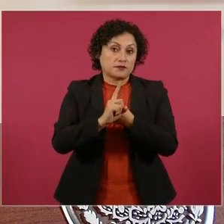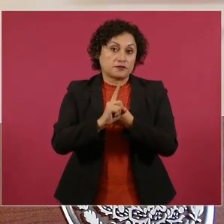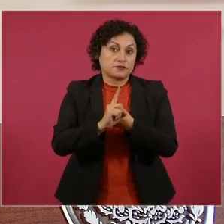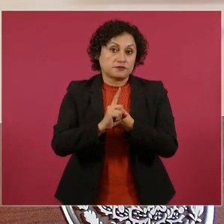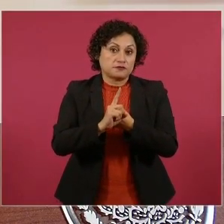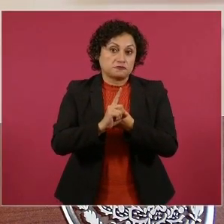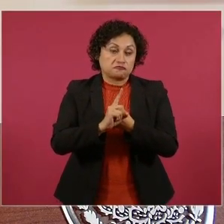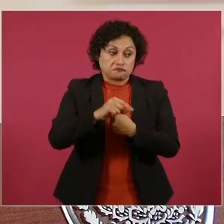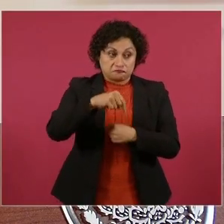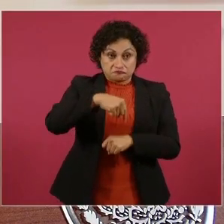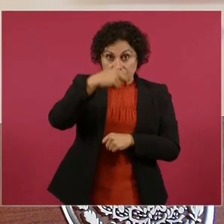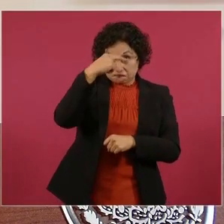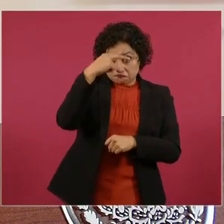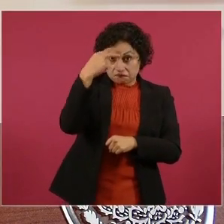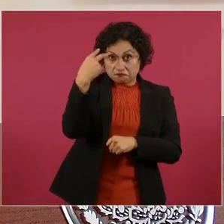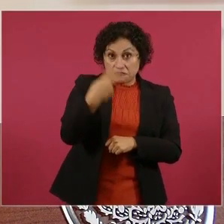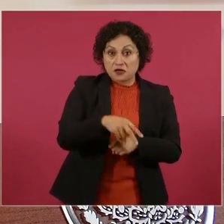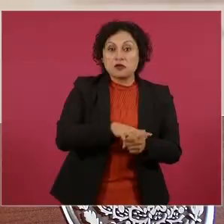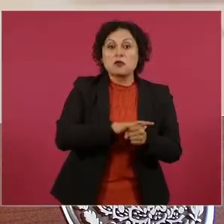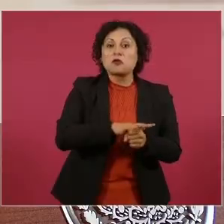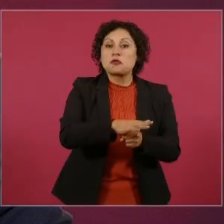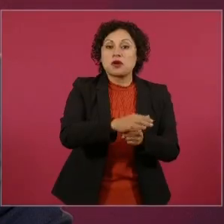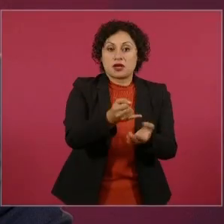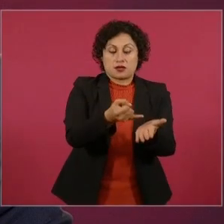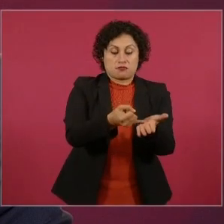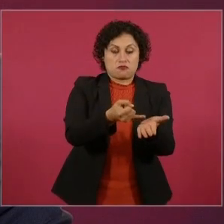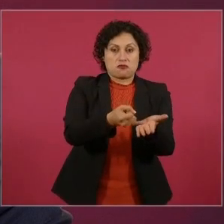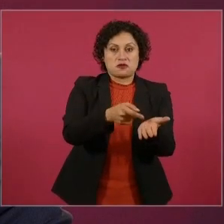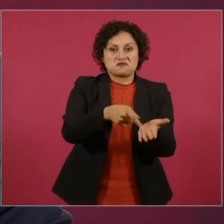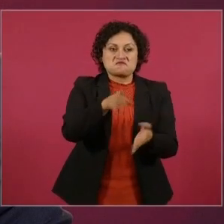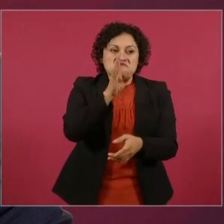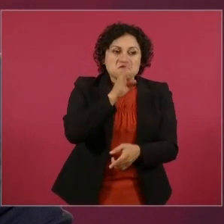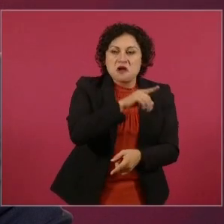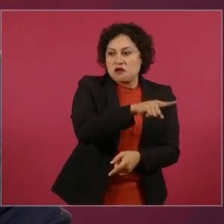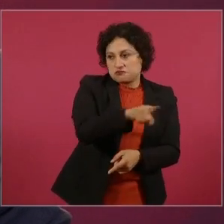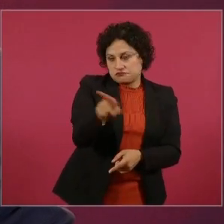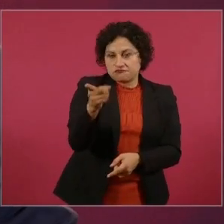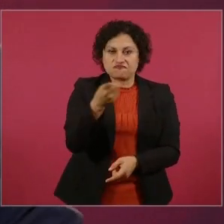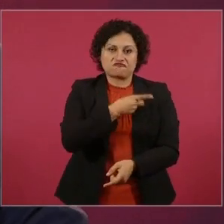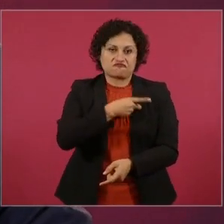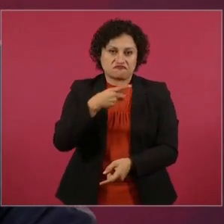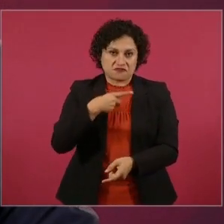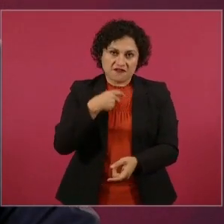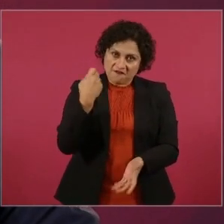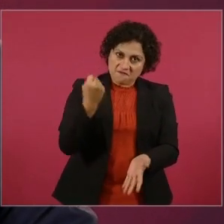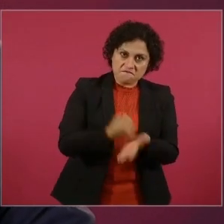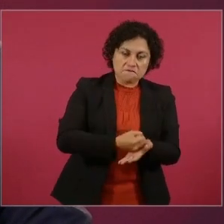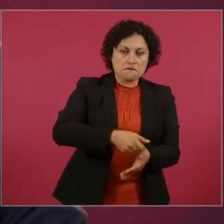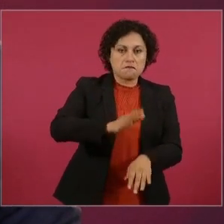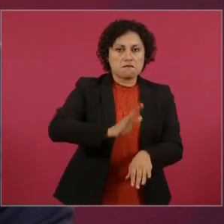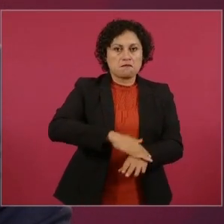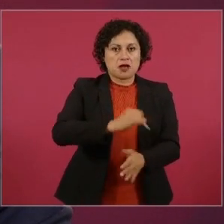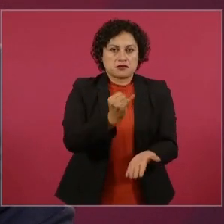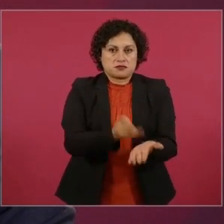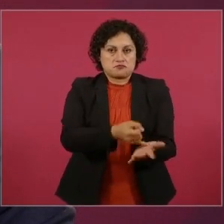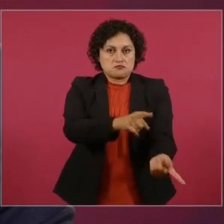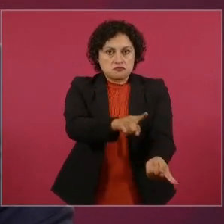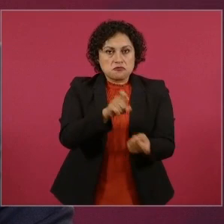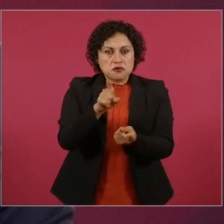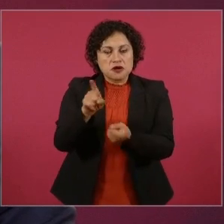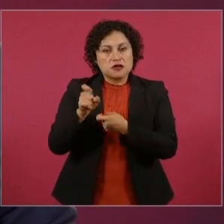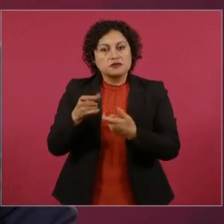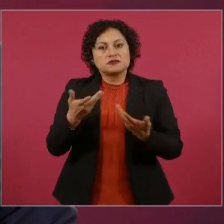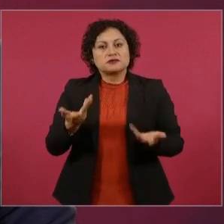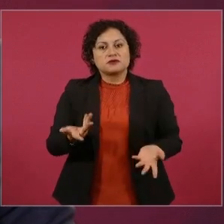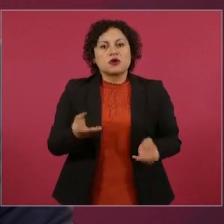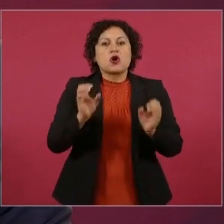que no se pagaba impuestos o que no pagaban impuestos